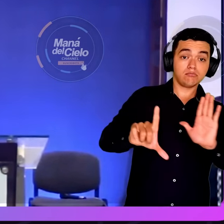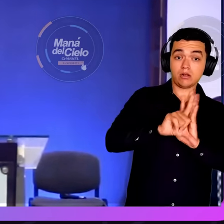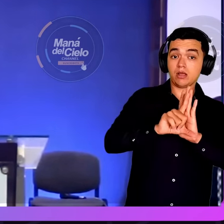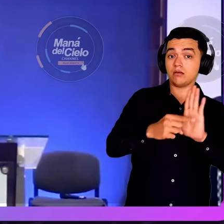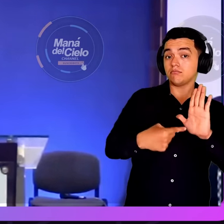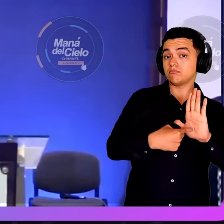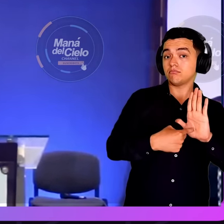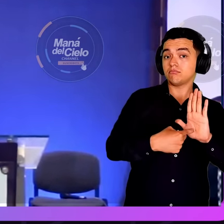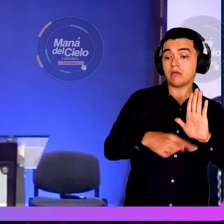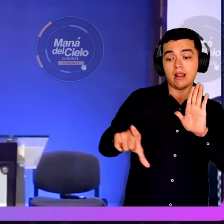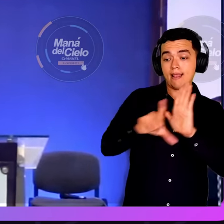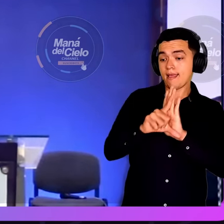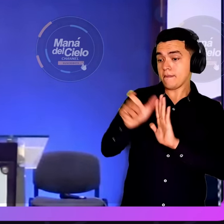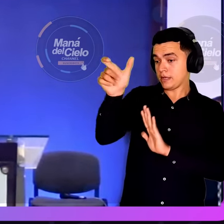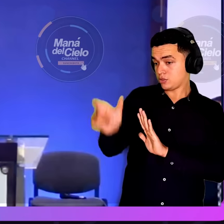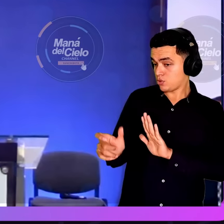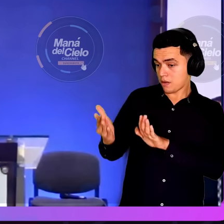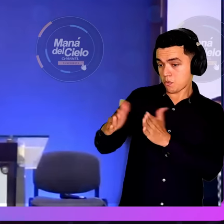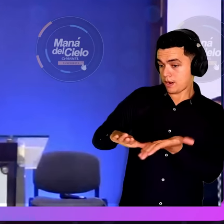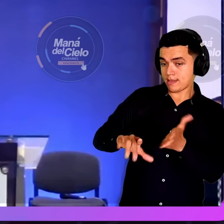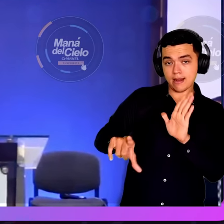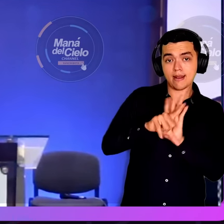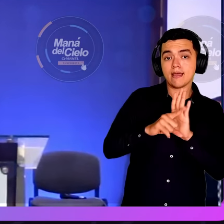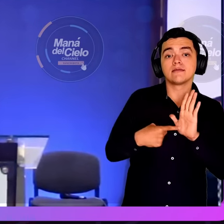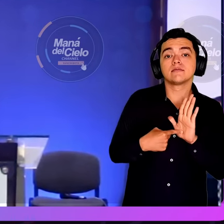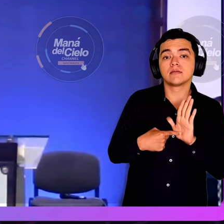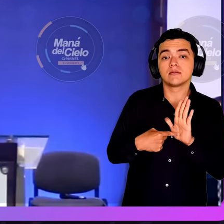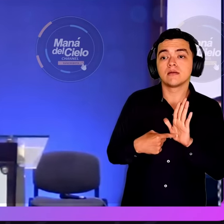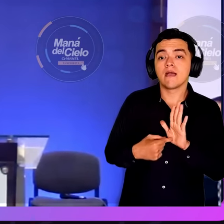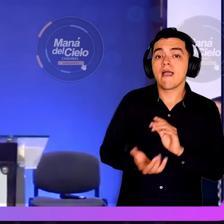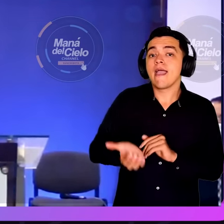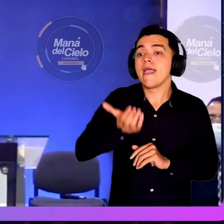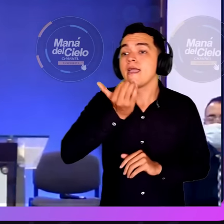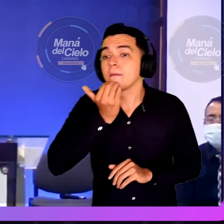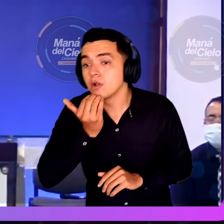que va a entrar a esa UCI contigo o conmigo?